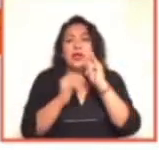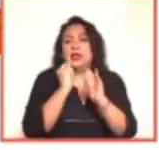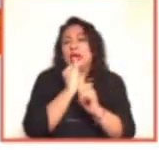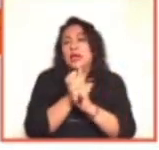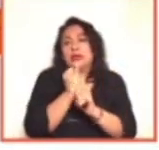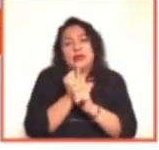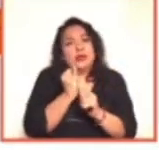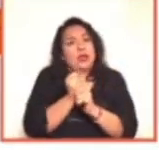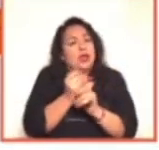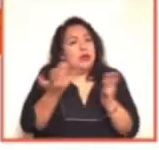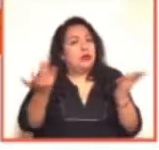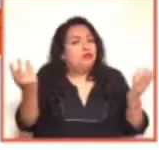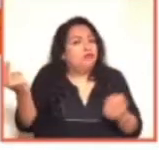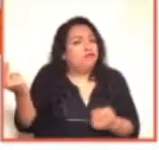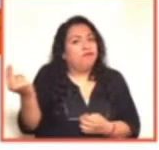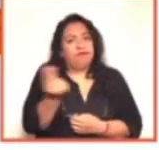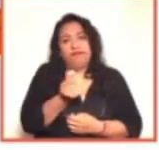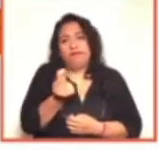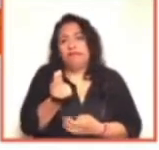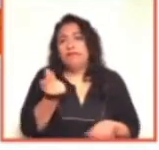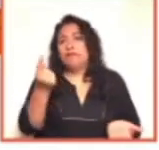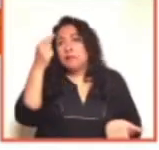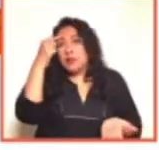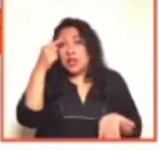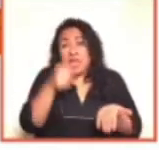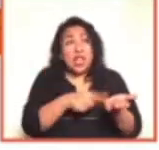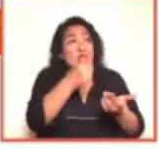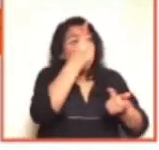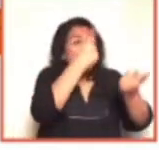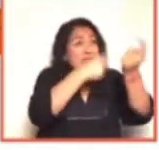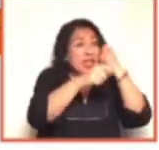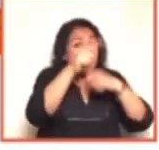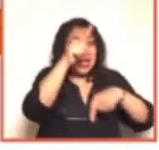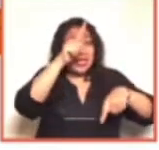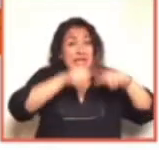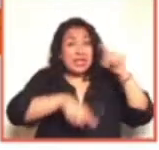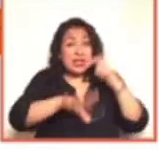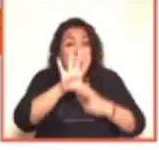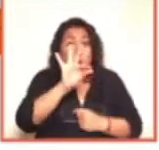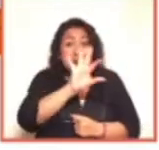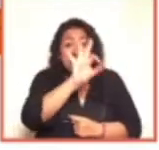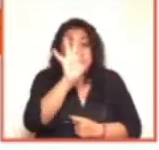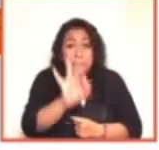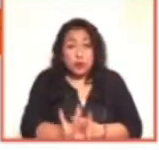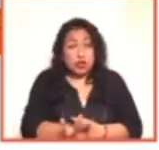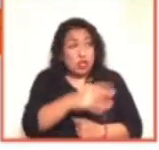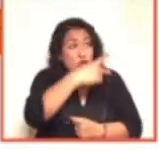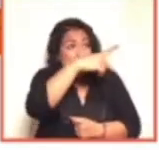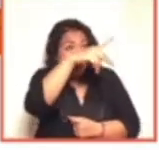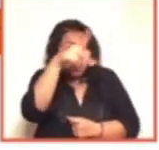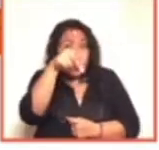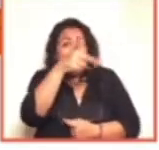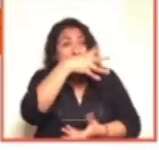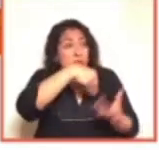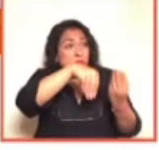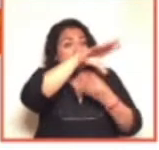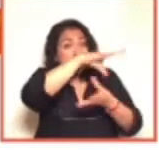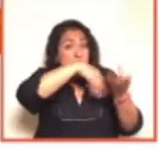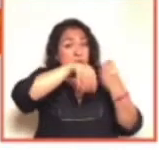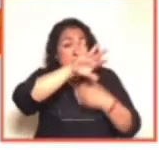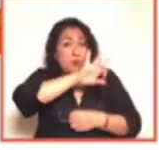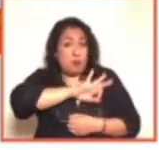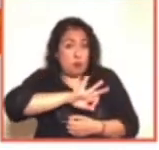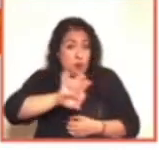que si las librerías nos quitan el 40% para ellos poder ser